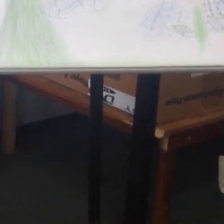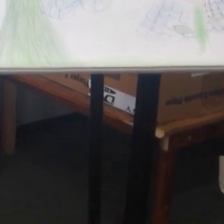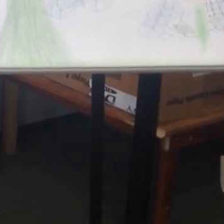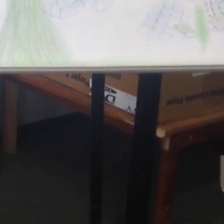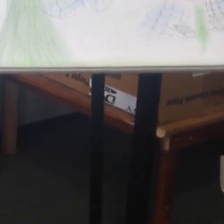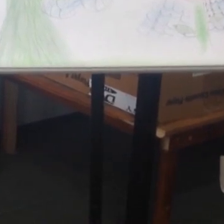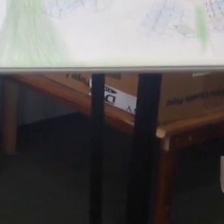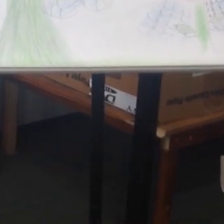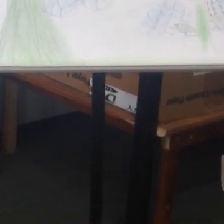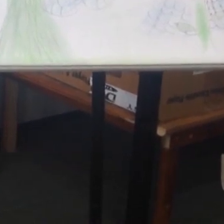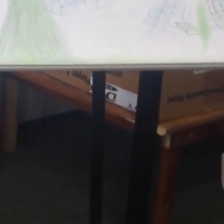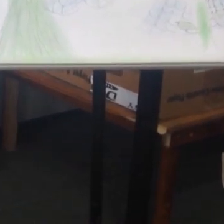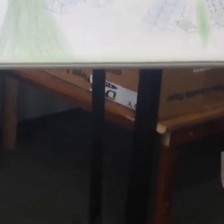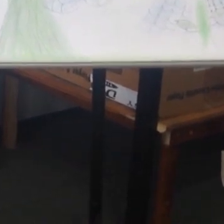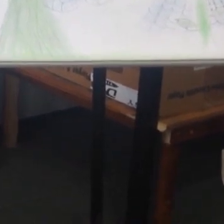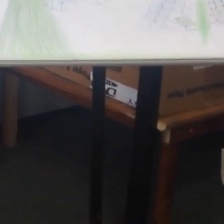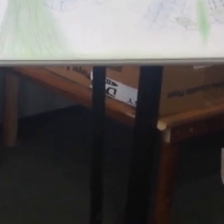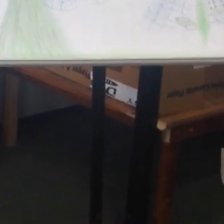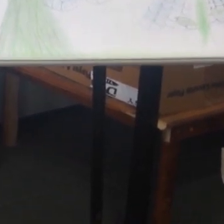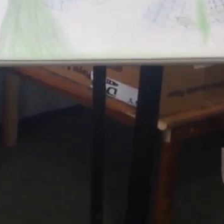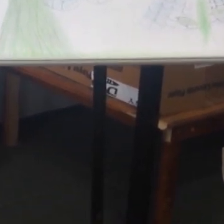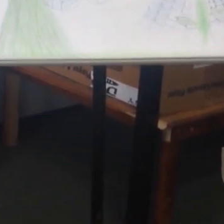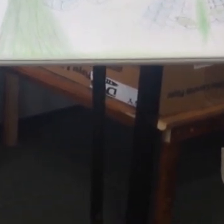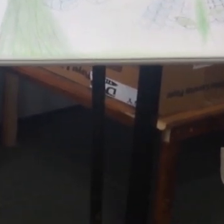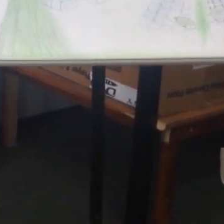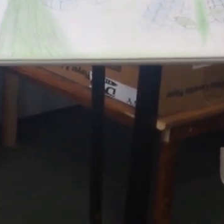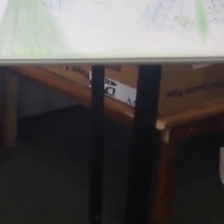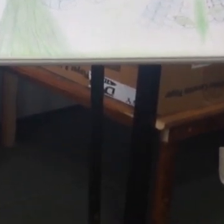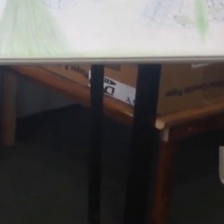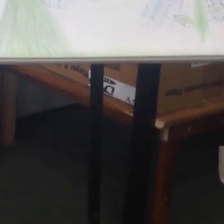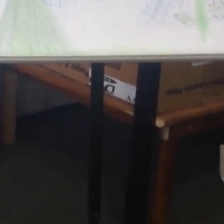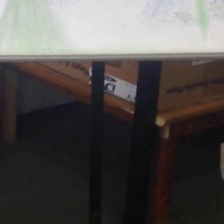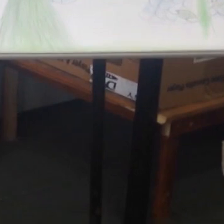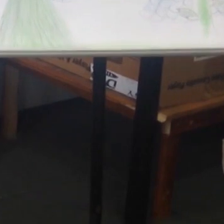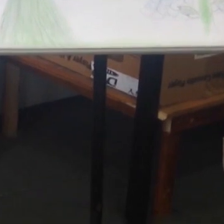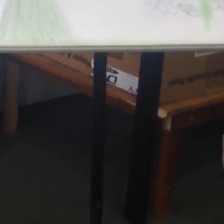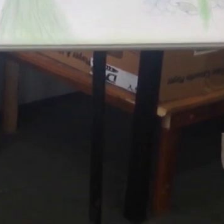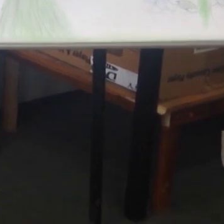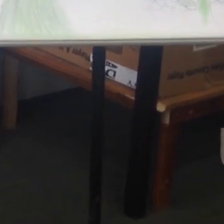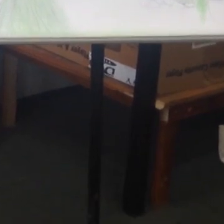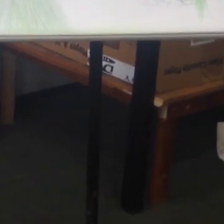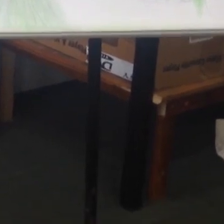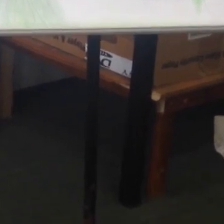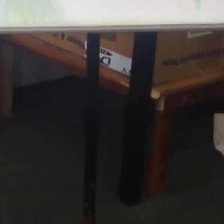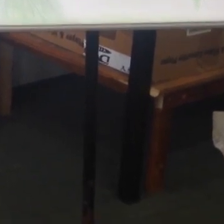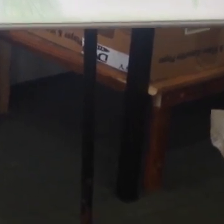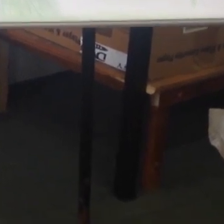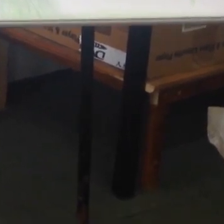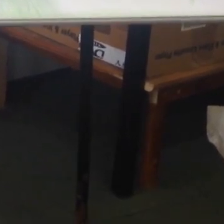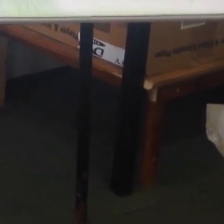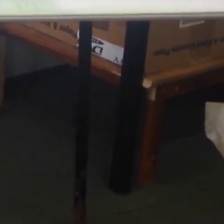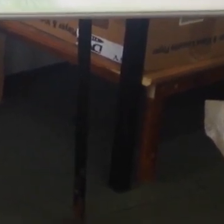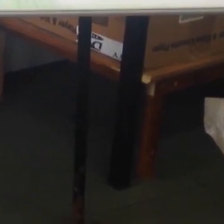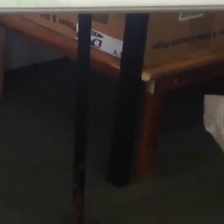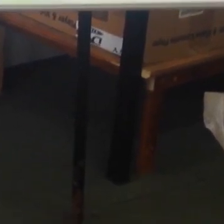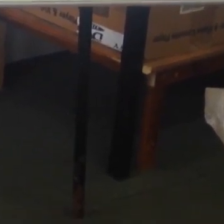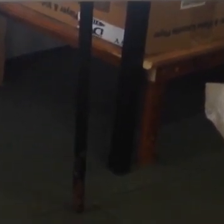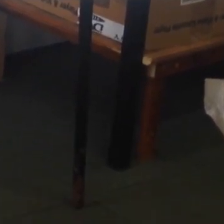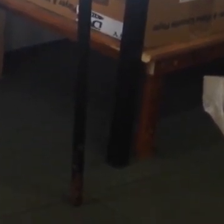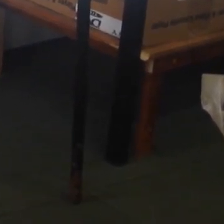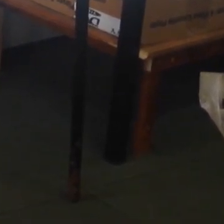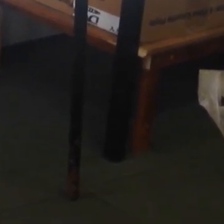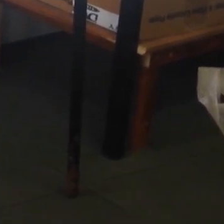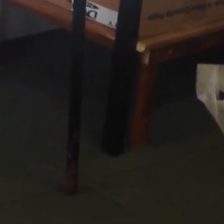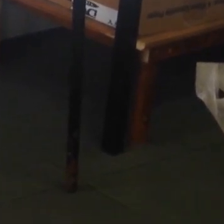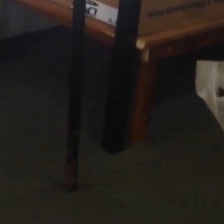bien bonitos los ojos de las personas que dibujaba. Entonces a mí se me ocurrió dibujar también con lápiz. Y hasta